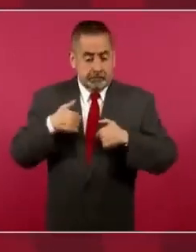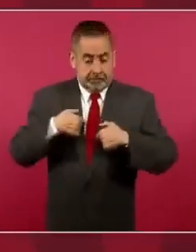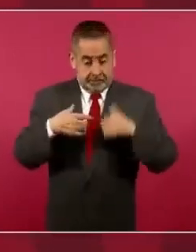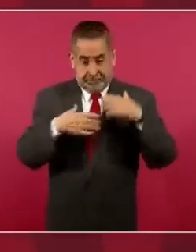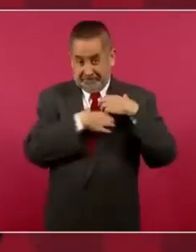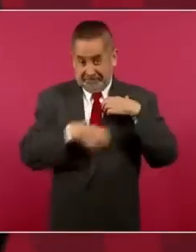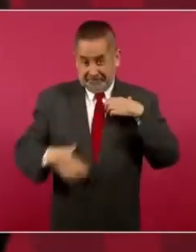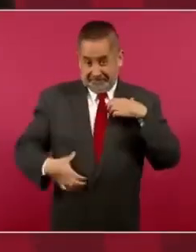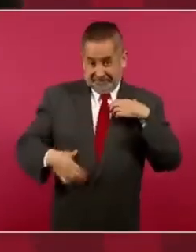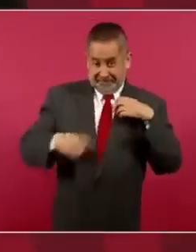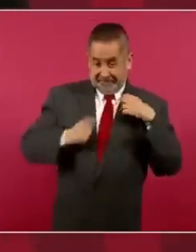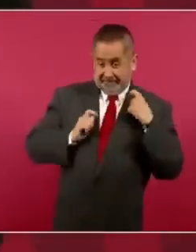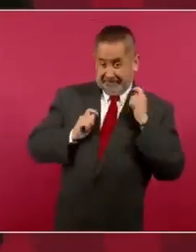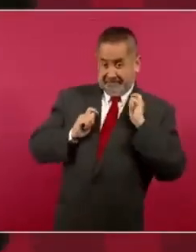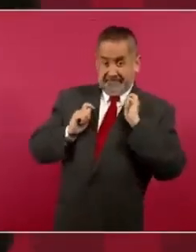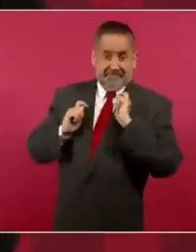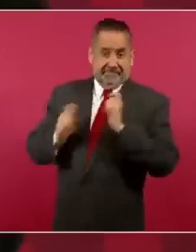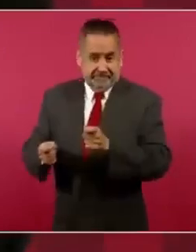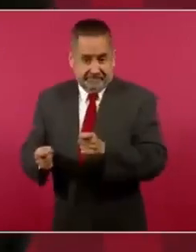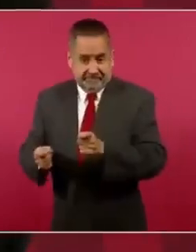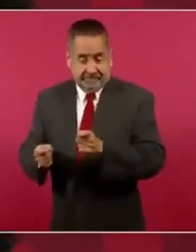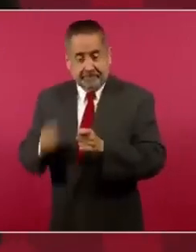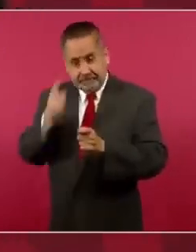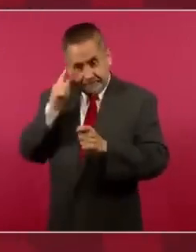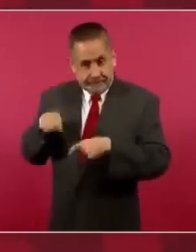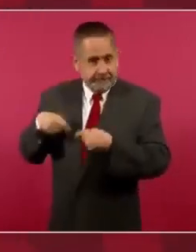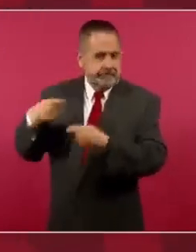entregando la banda,